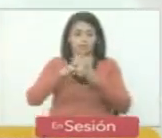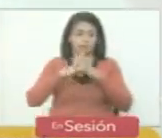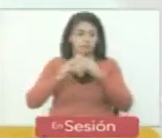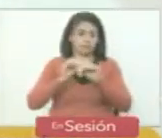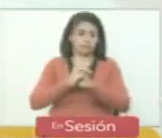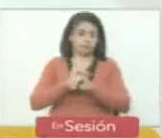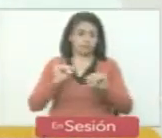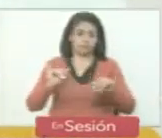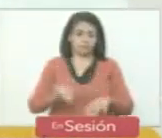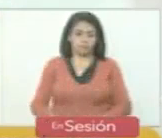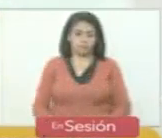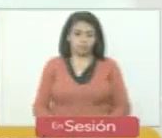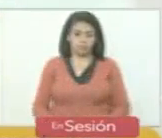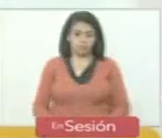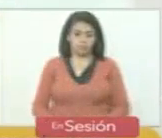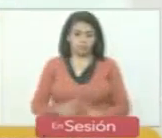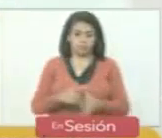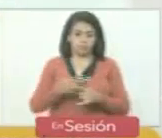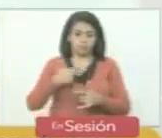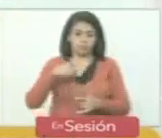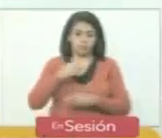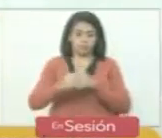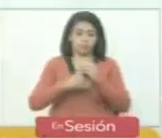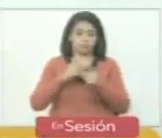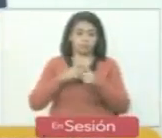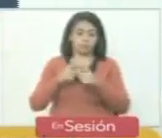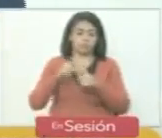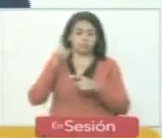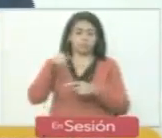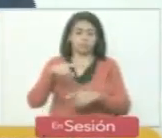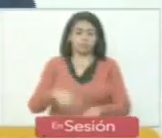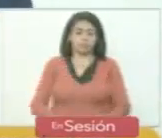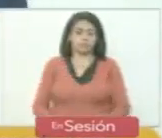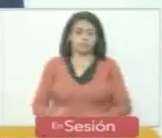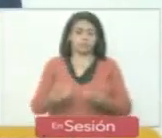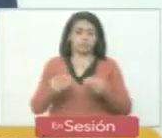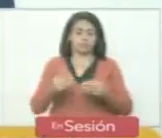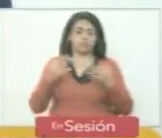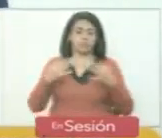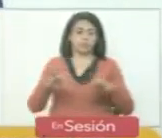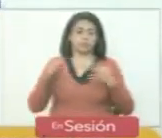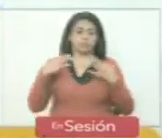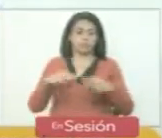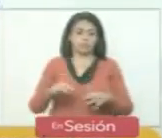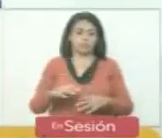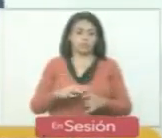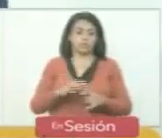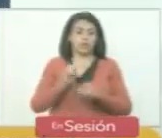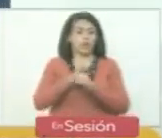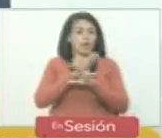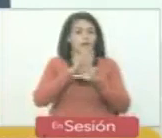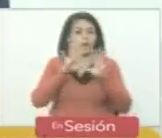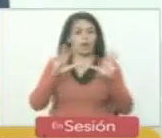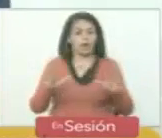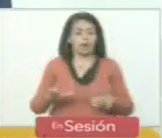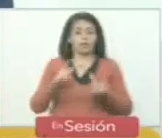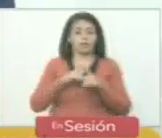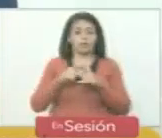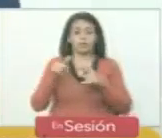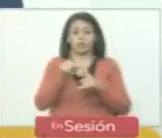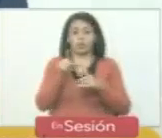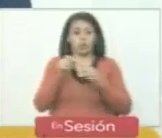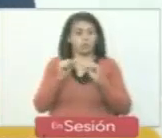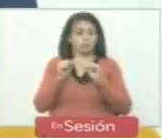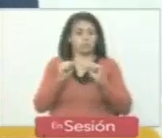De manera que nuestra frase tiene que ser también muy sencilla, muy clara y de allí no nos vamos a